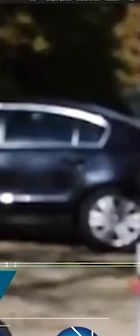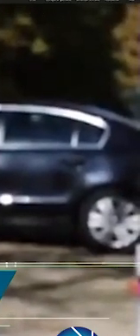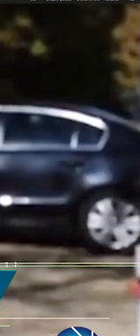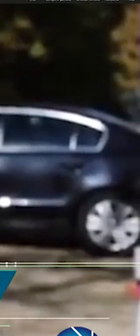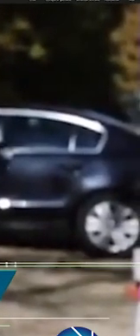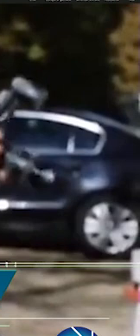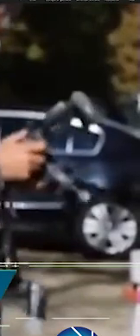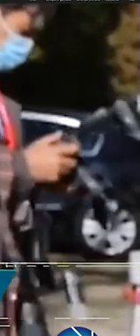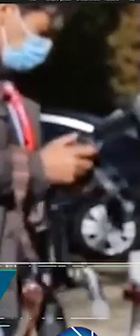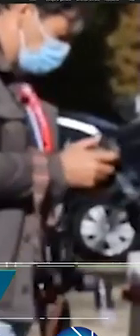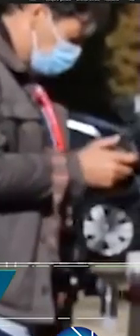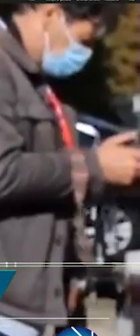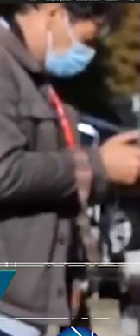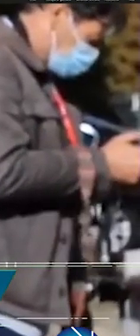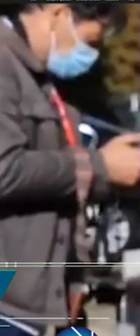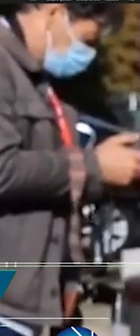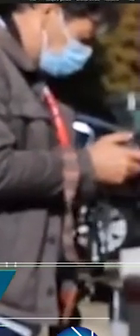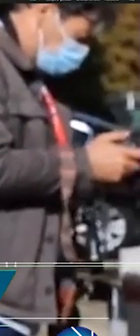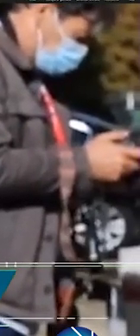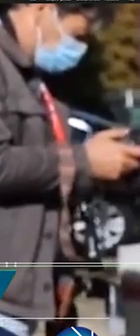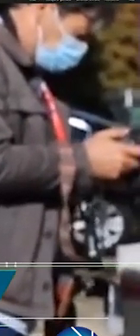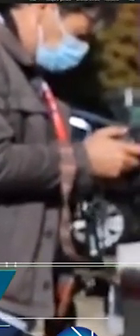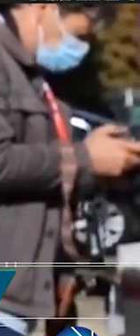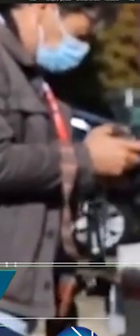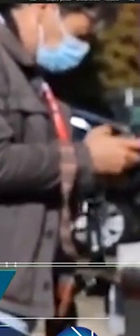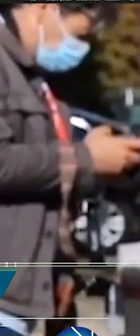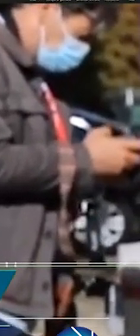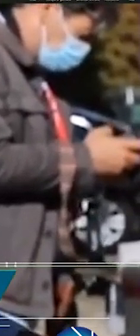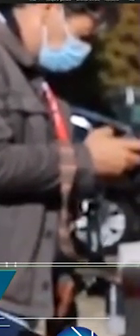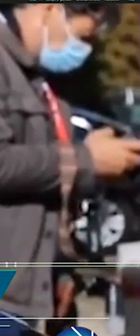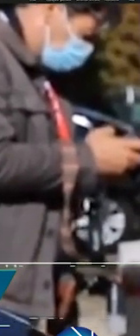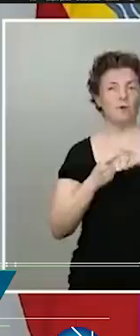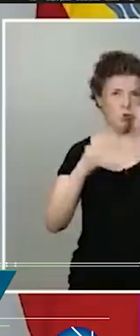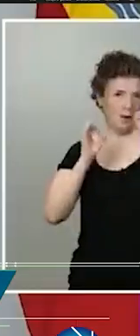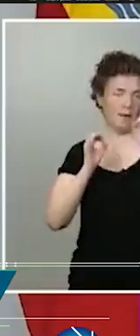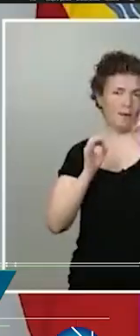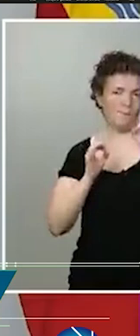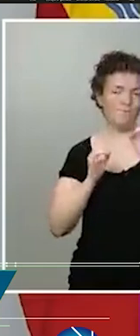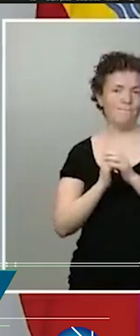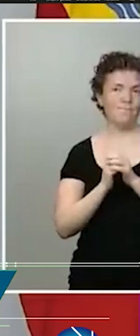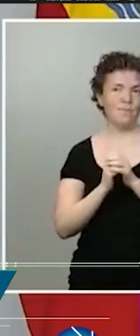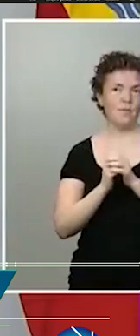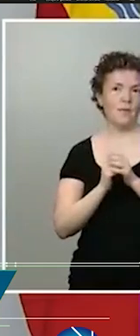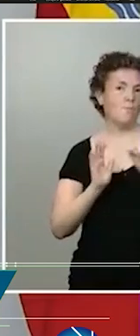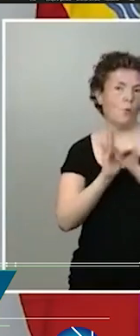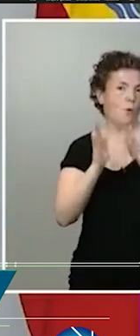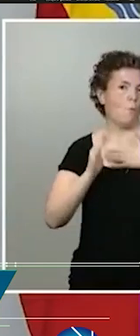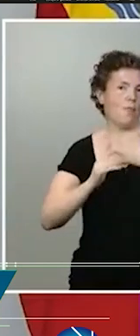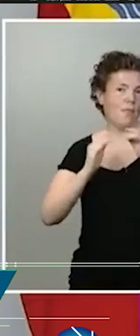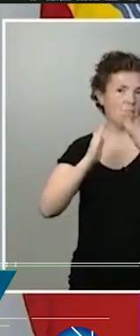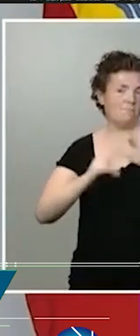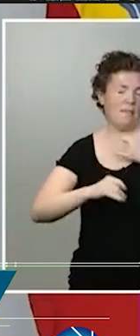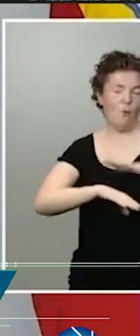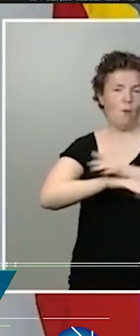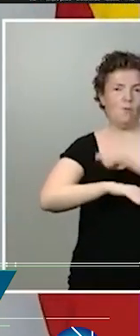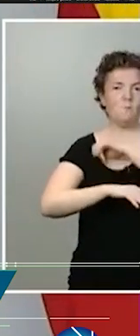lujo de romper en este momento. Por tanto, necesariamente tenían que llegar a un acuerdo, han llegado a este acuerdo que es puramente, insisto,